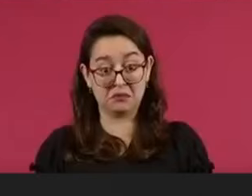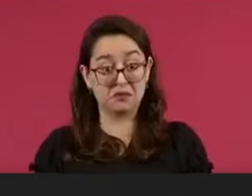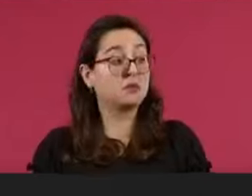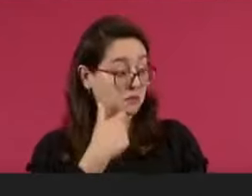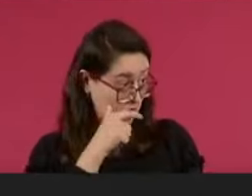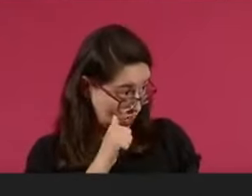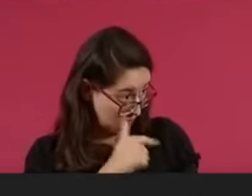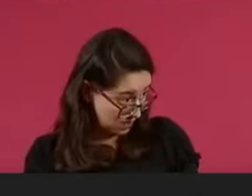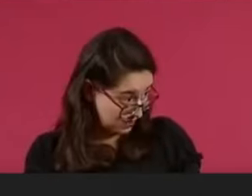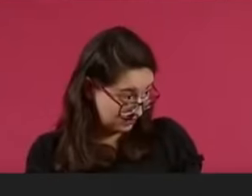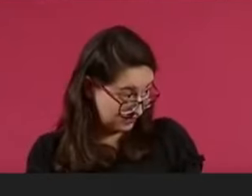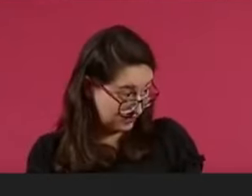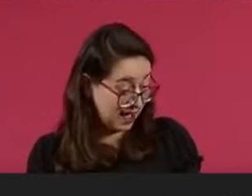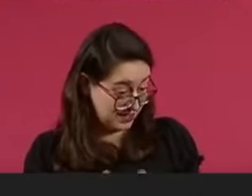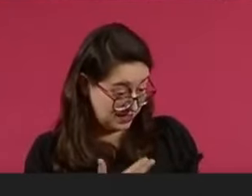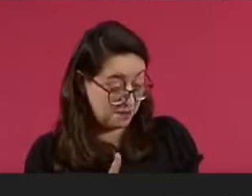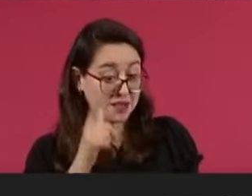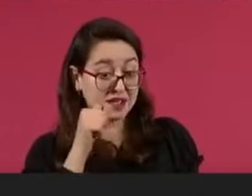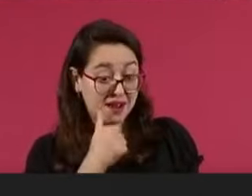a premio.